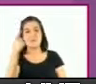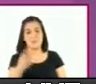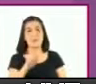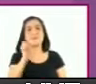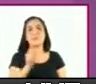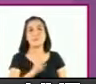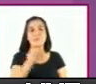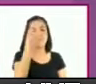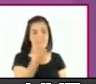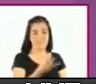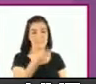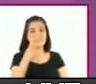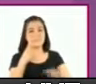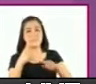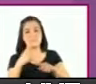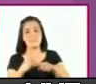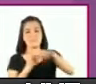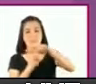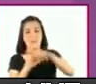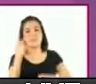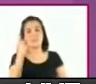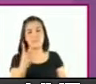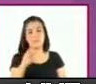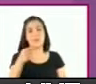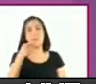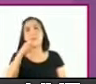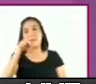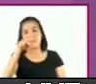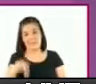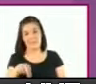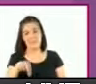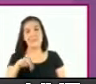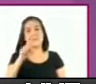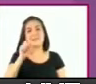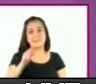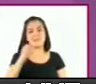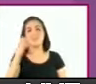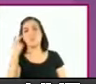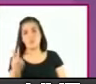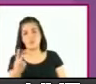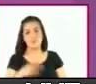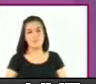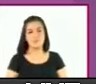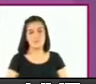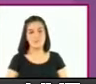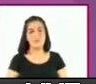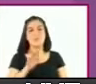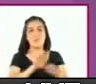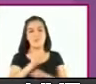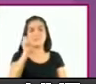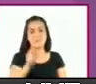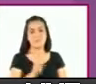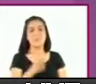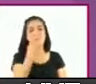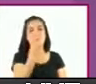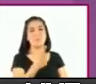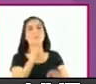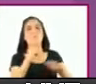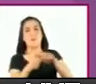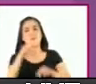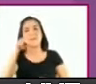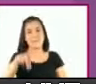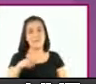3 más 2 por n-2, que es igual a 2 por